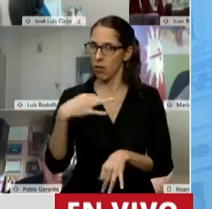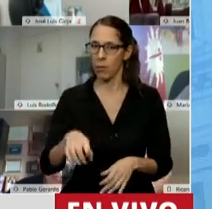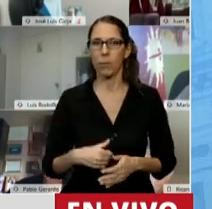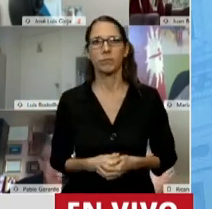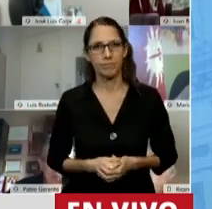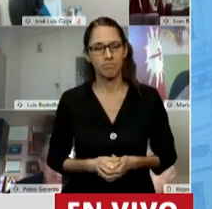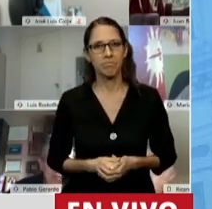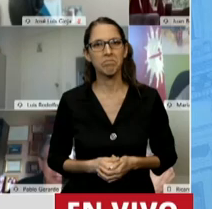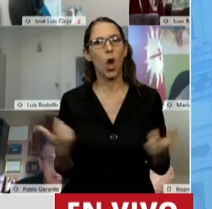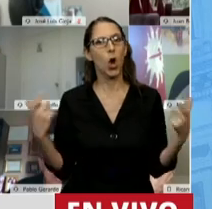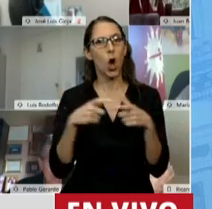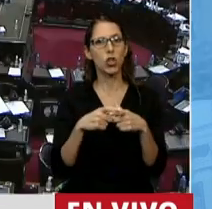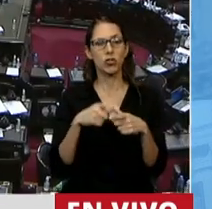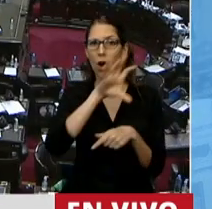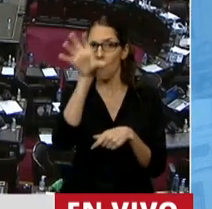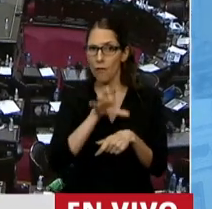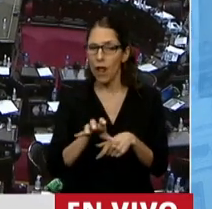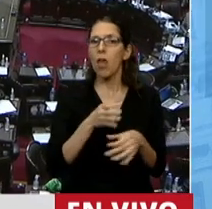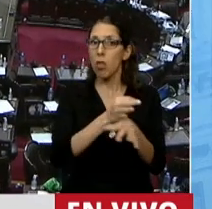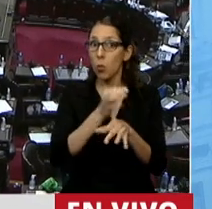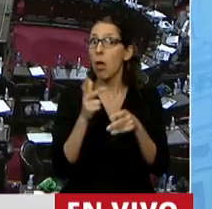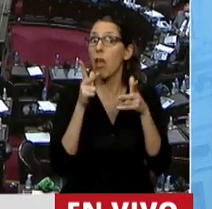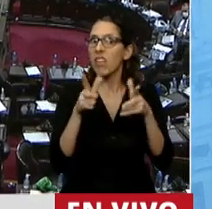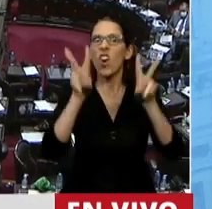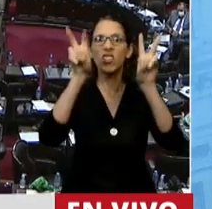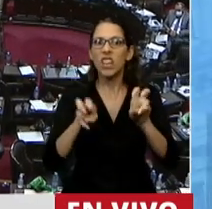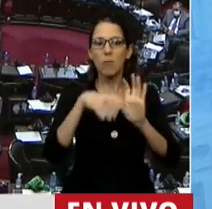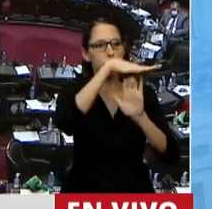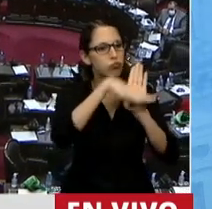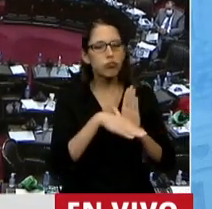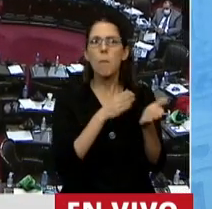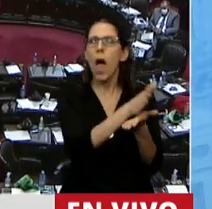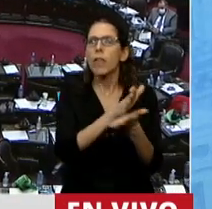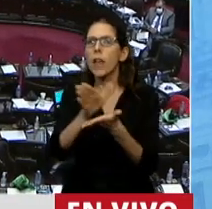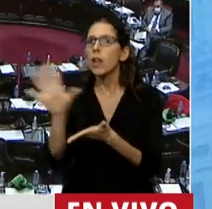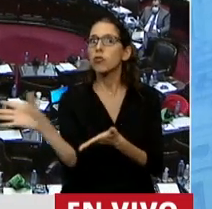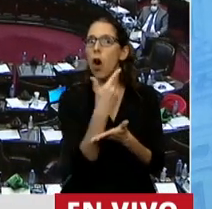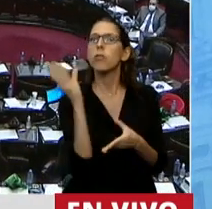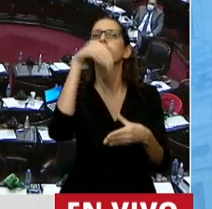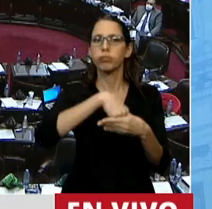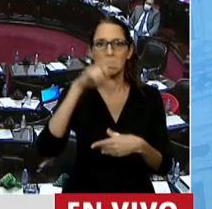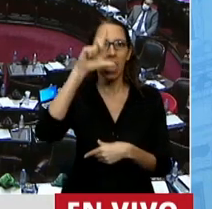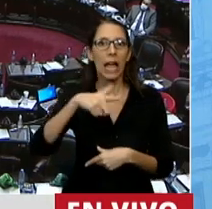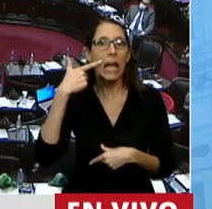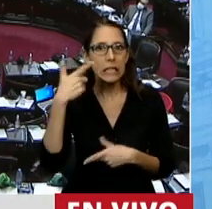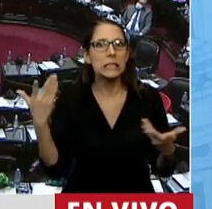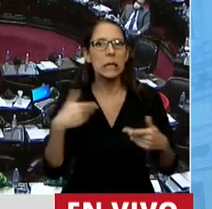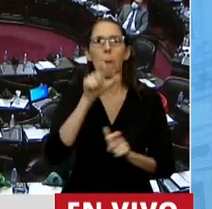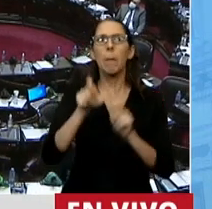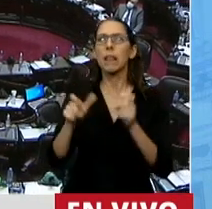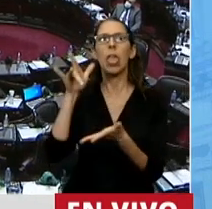Incluso el Consejo Federal de Educación lo incluyó como contenido transversal a la ESI. O sea que nadie debería estar